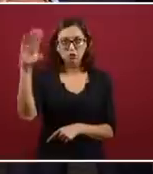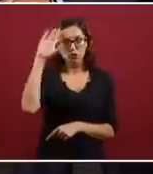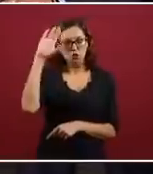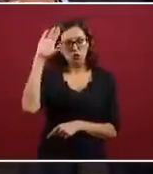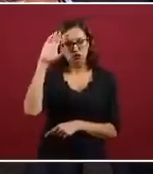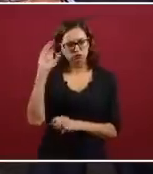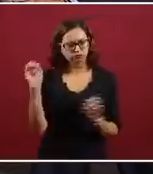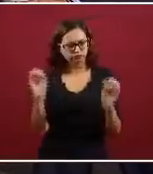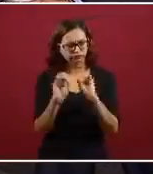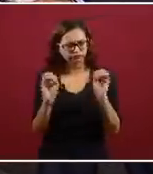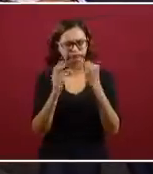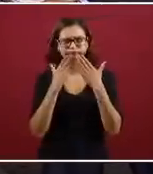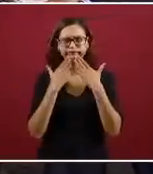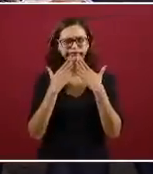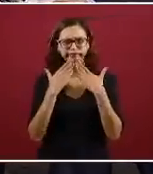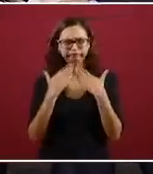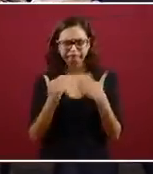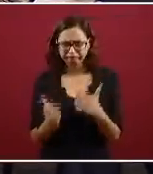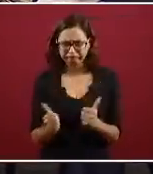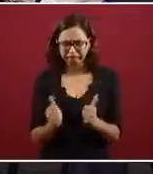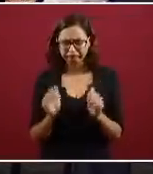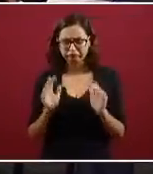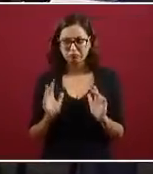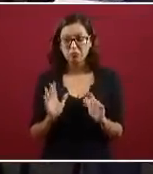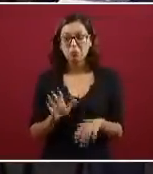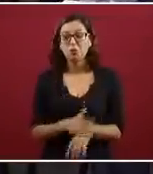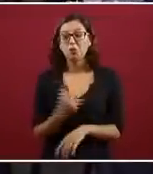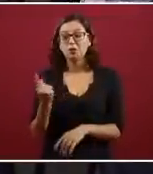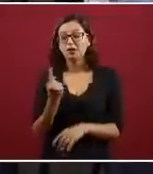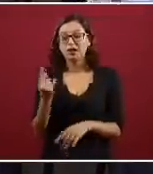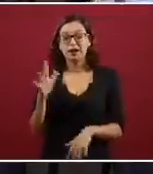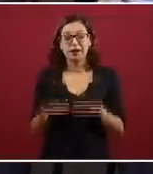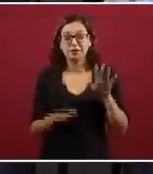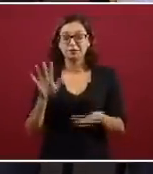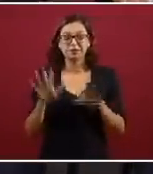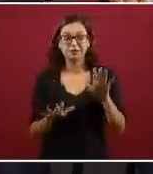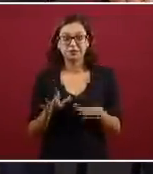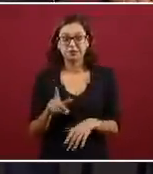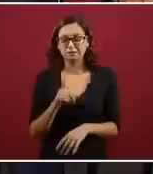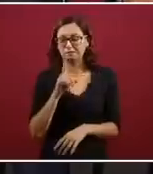Porque esto como que no se quiere decir.